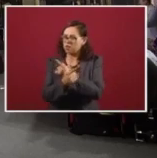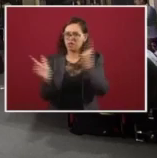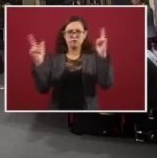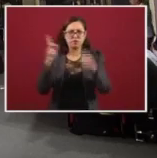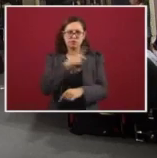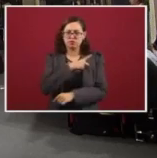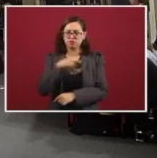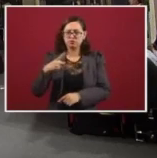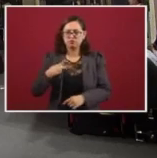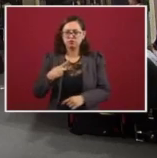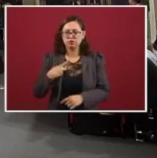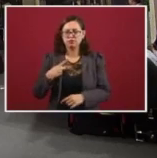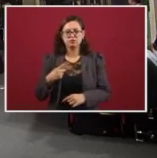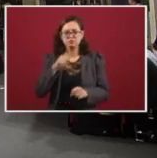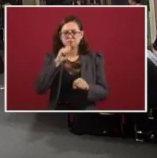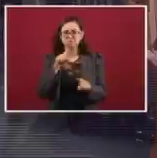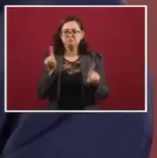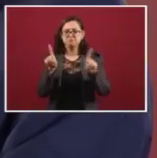sin